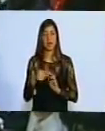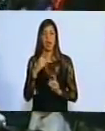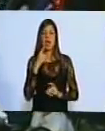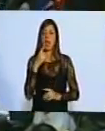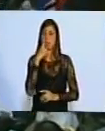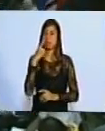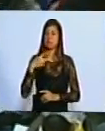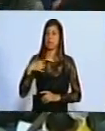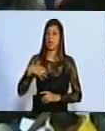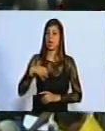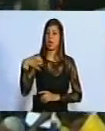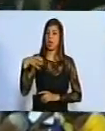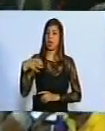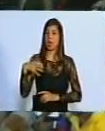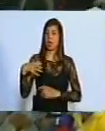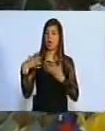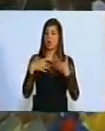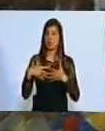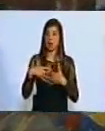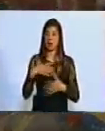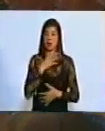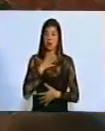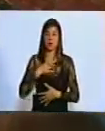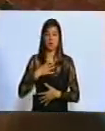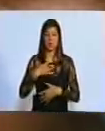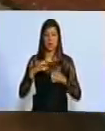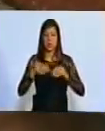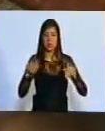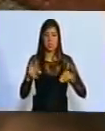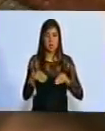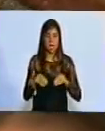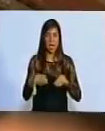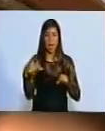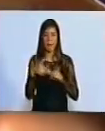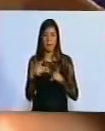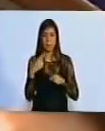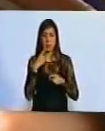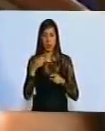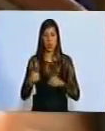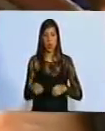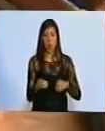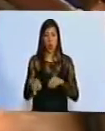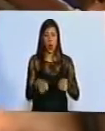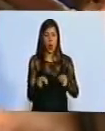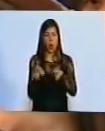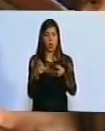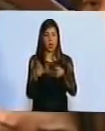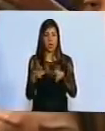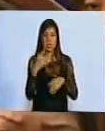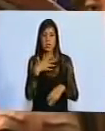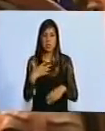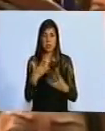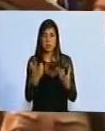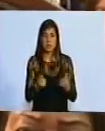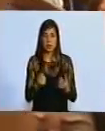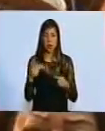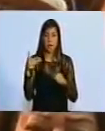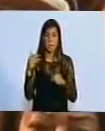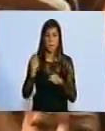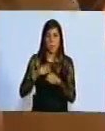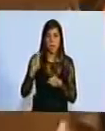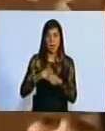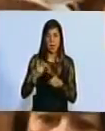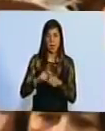imperio un poderoso territorio con riquezas como el río Orinoco, con riquezas minerales que